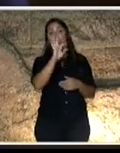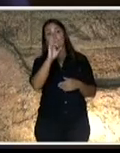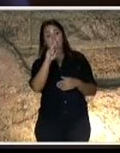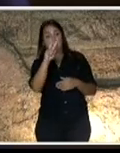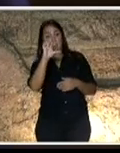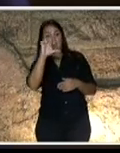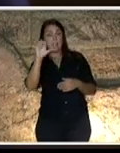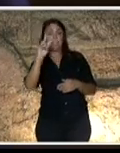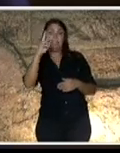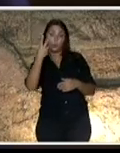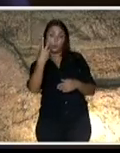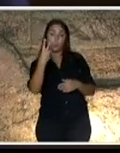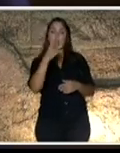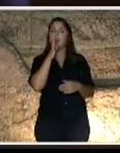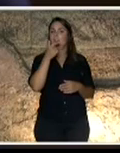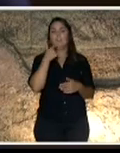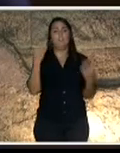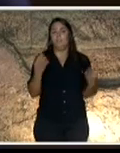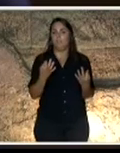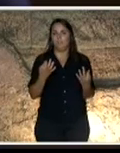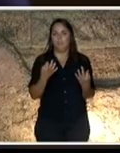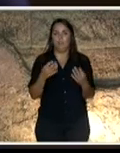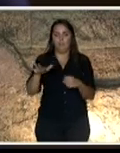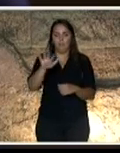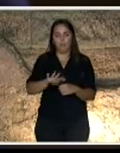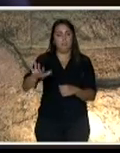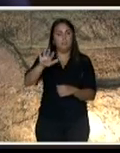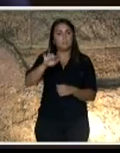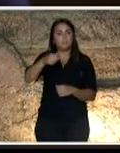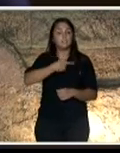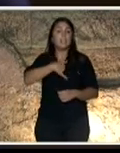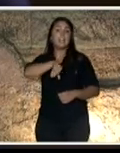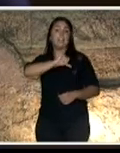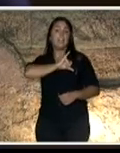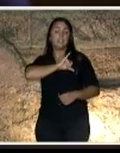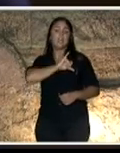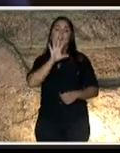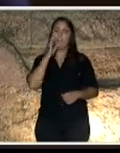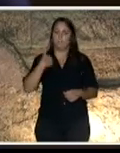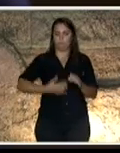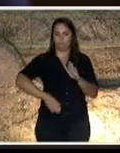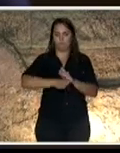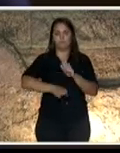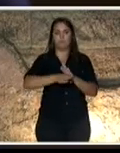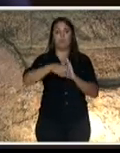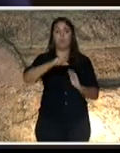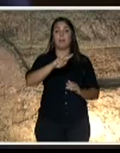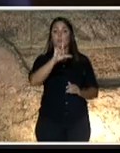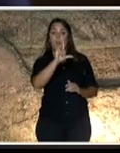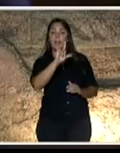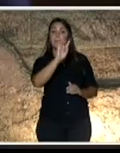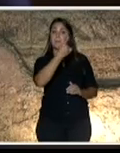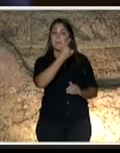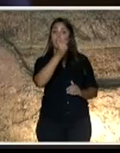no considerar que la salvaguarda de la península ibérica habría continuado desde Manuel I y María de